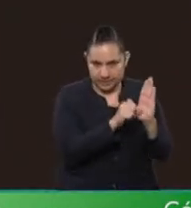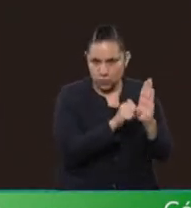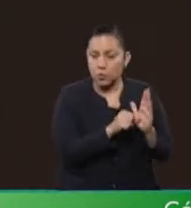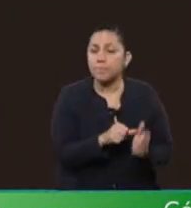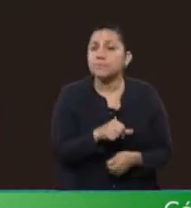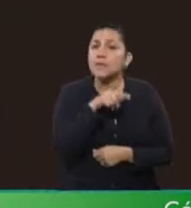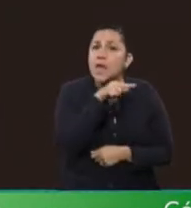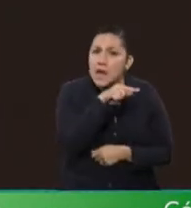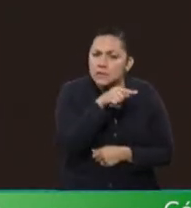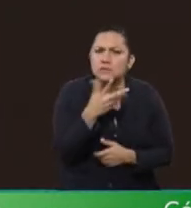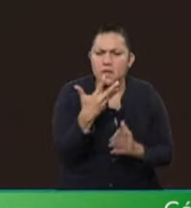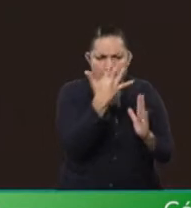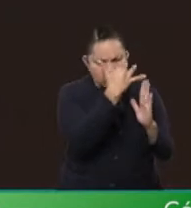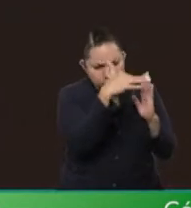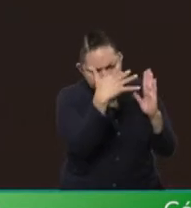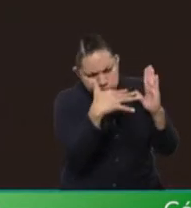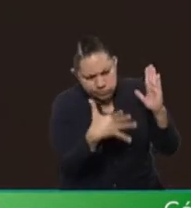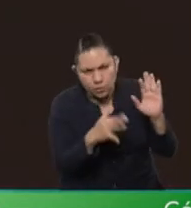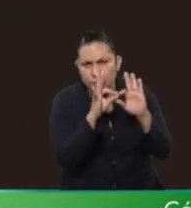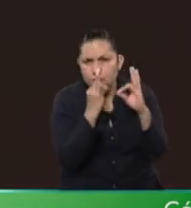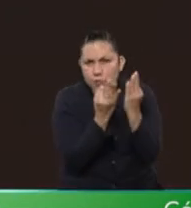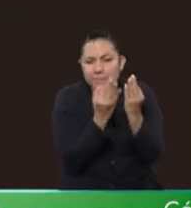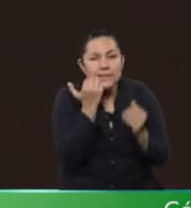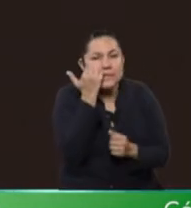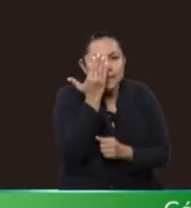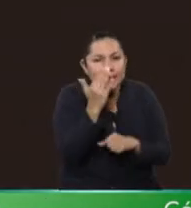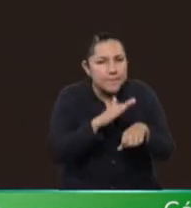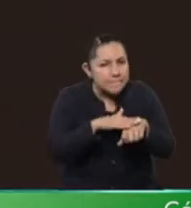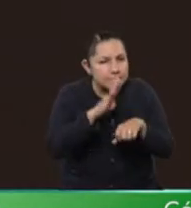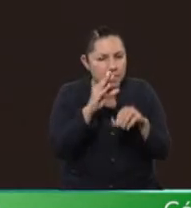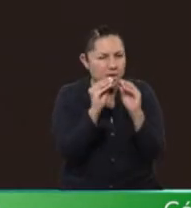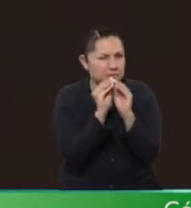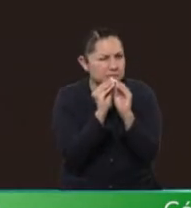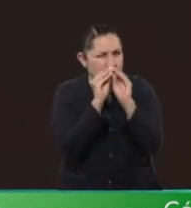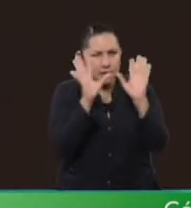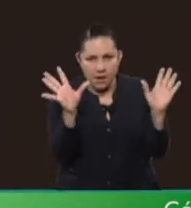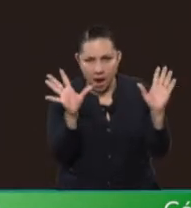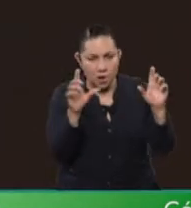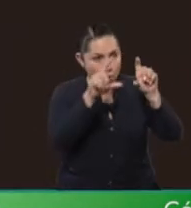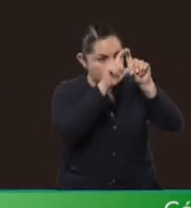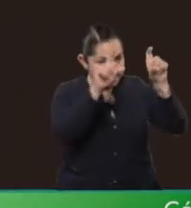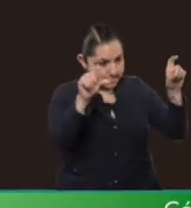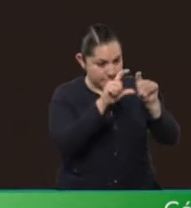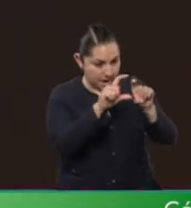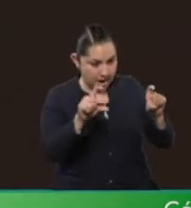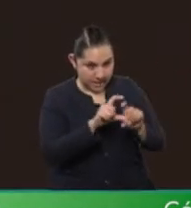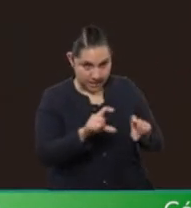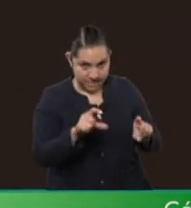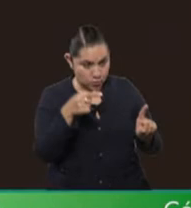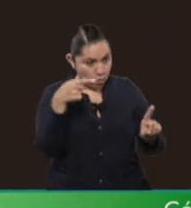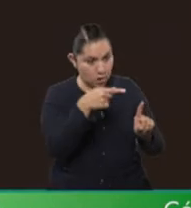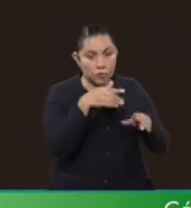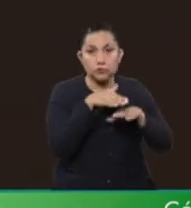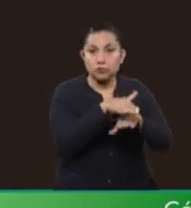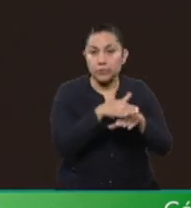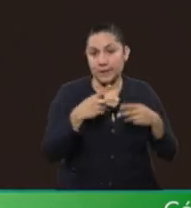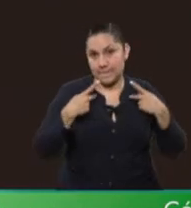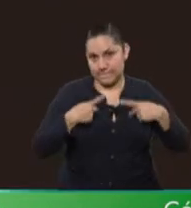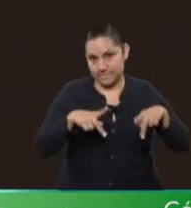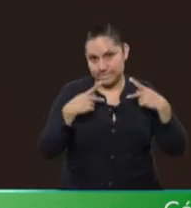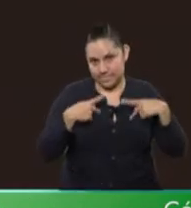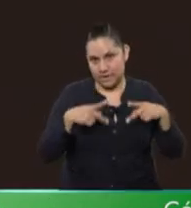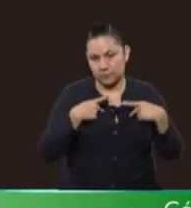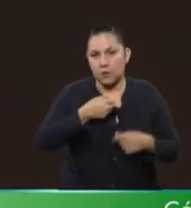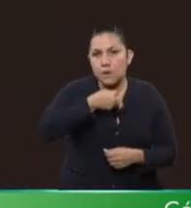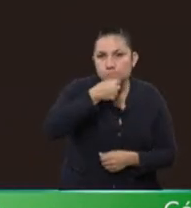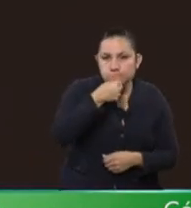mayor precisión a la redacción de los párrafos que se hacen referencia al apoyo de personas adultas mayores.